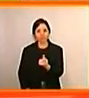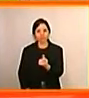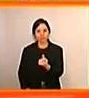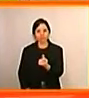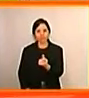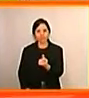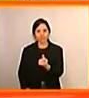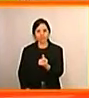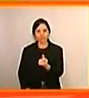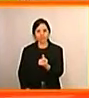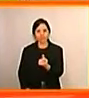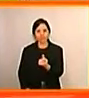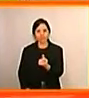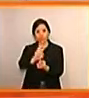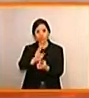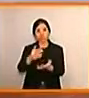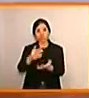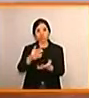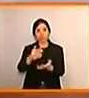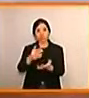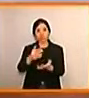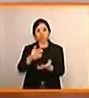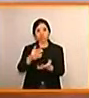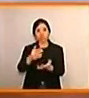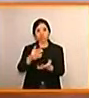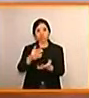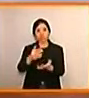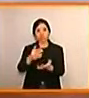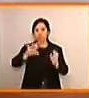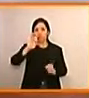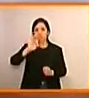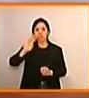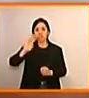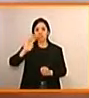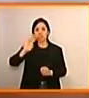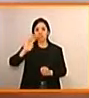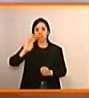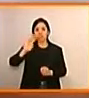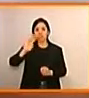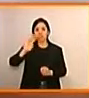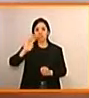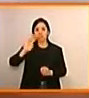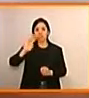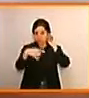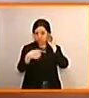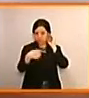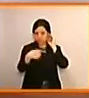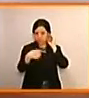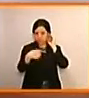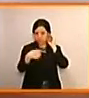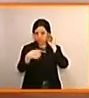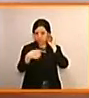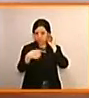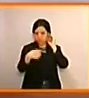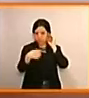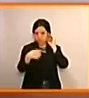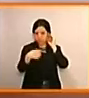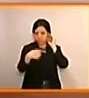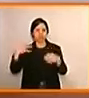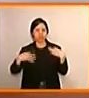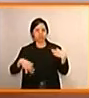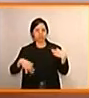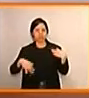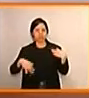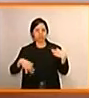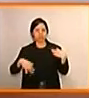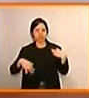Y ese es el 2. Reitero el número ganador para la diaria 87 León y para más 1, 87 más 2. Muchas